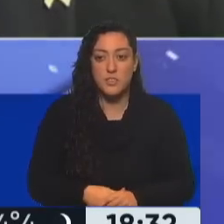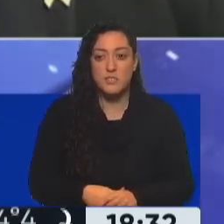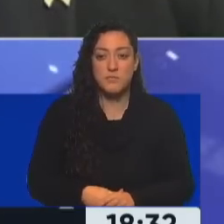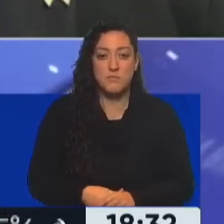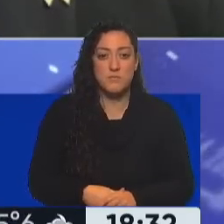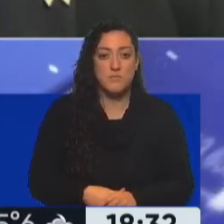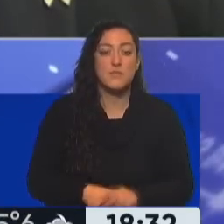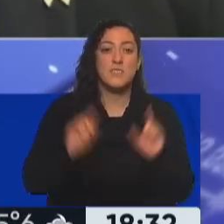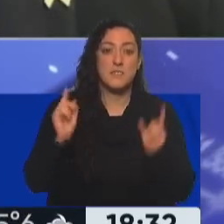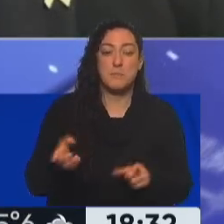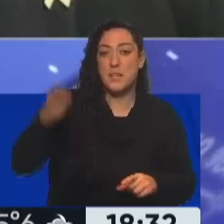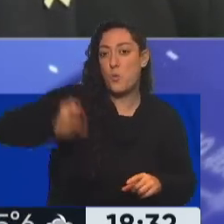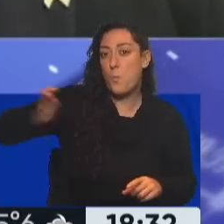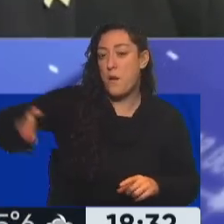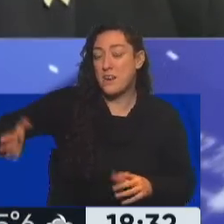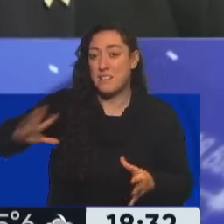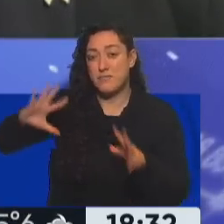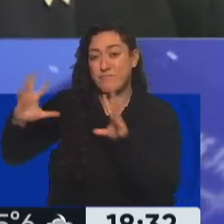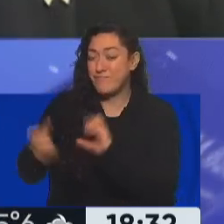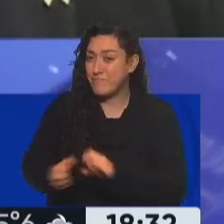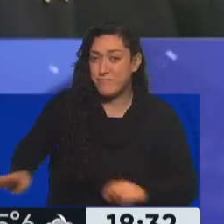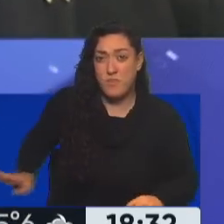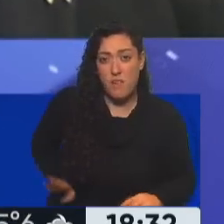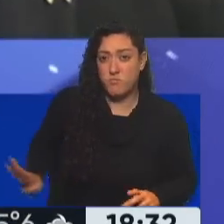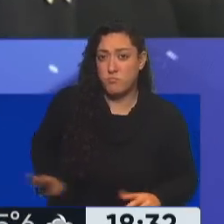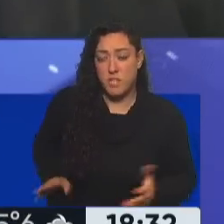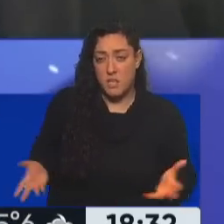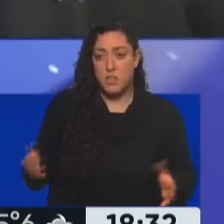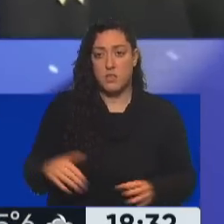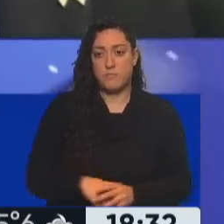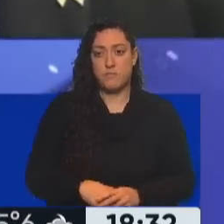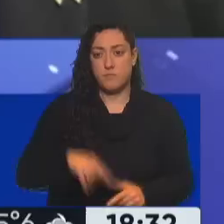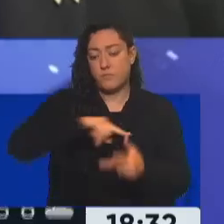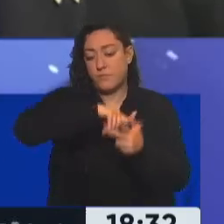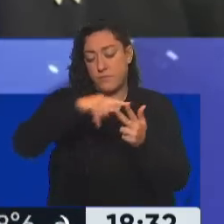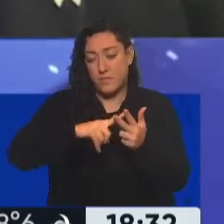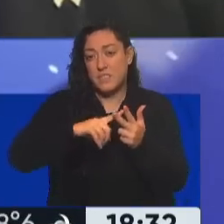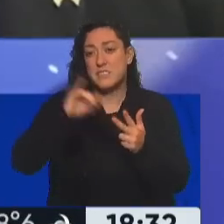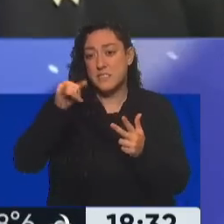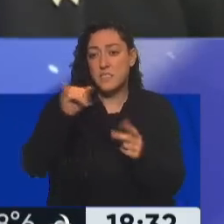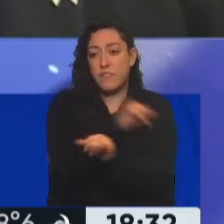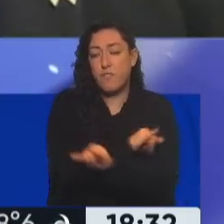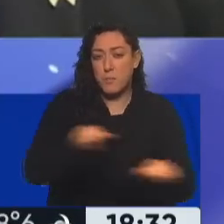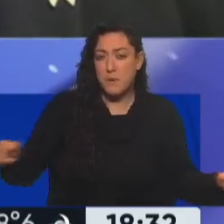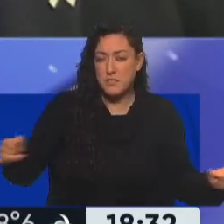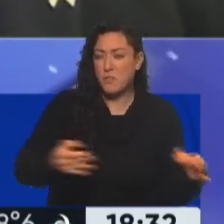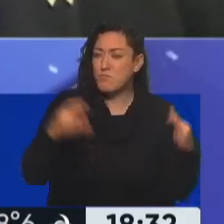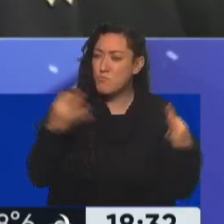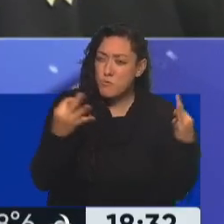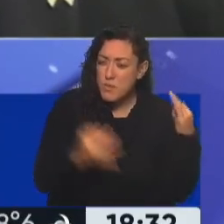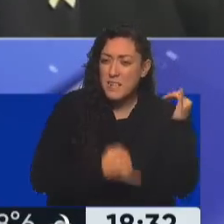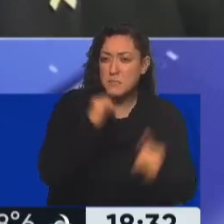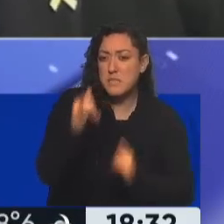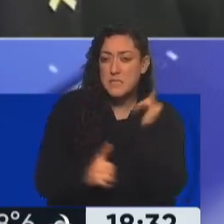crisis humanitaria, ¿no? Como columna vertebral de lo que está pasando. Sí, el informe me parece que detalla muy bien la situación, el